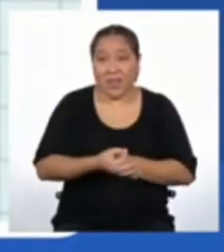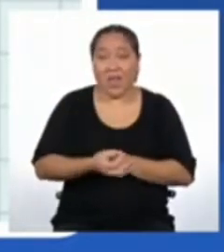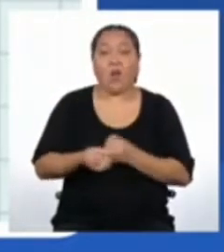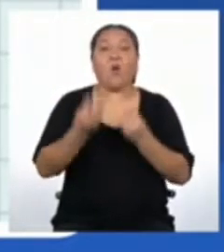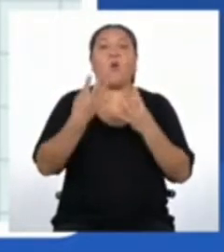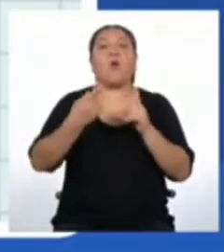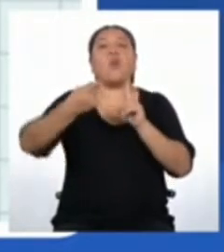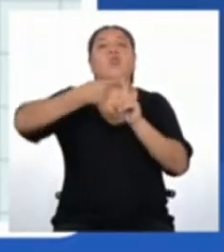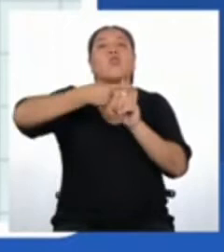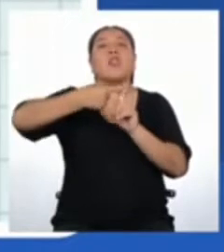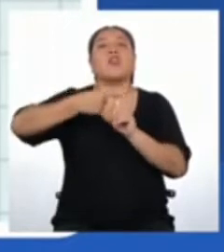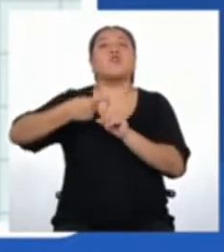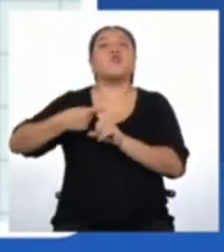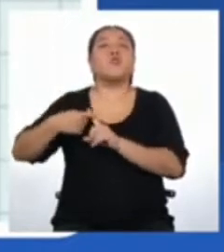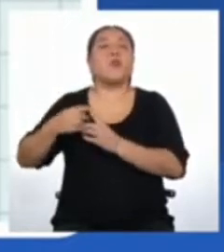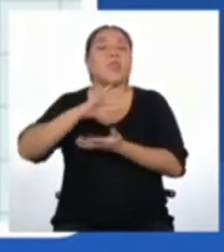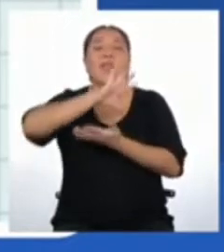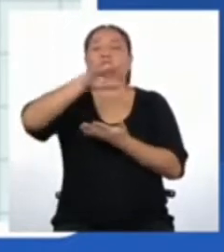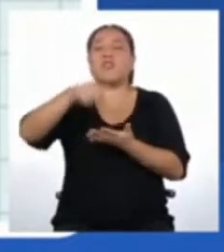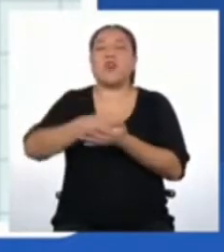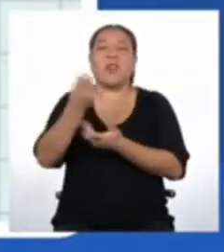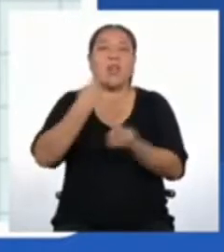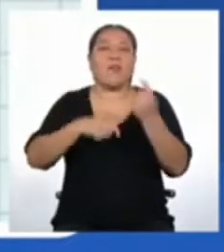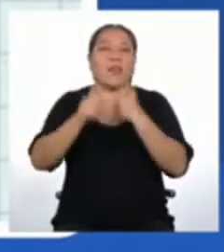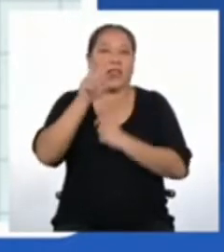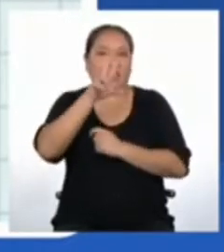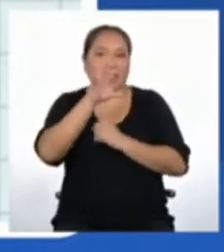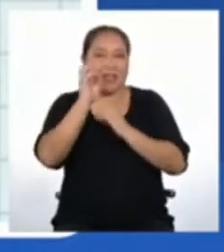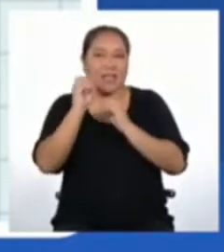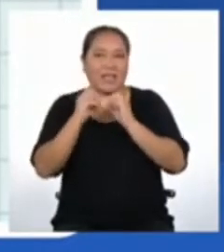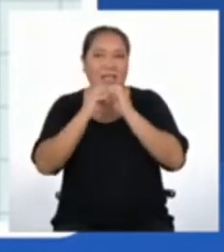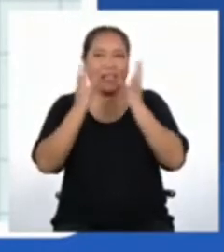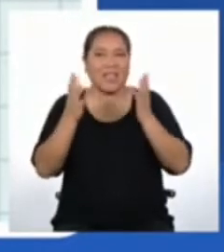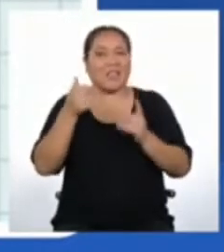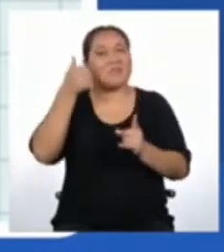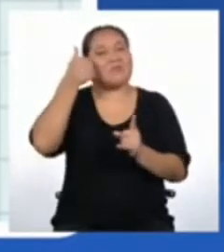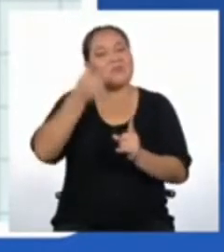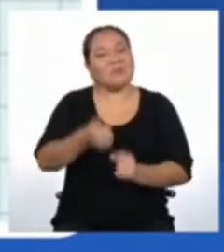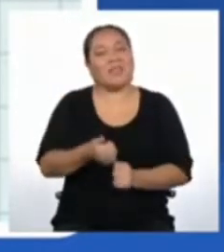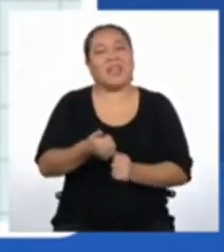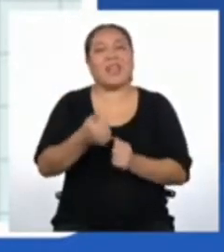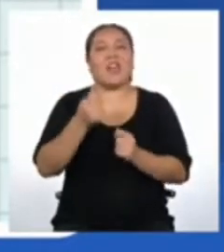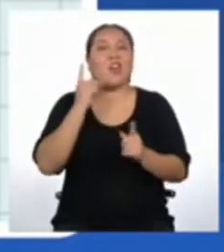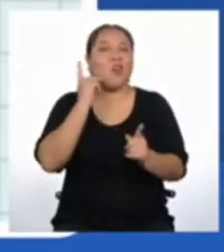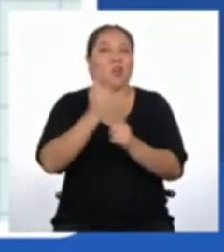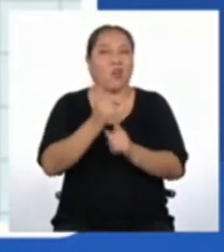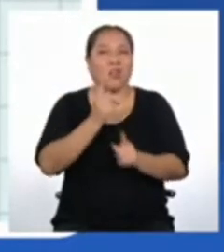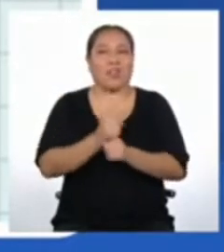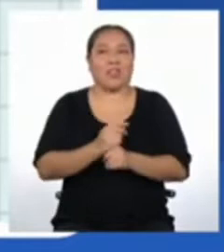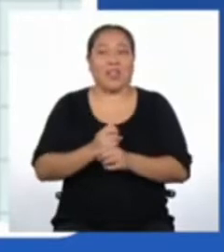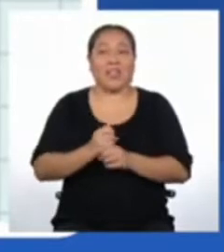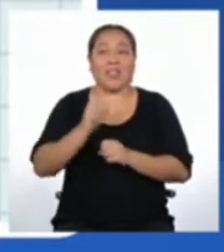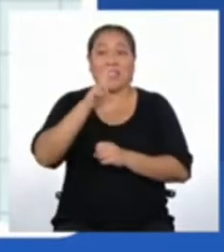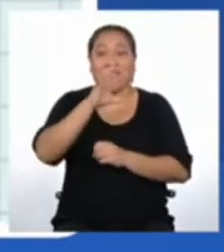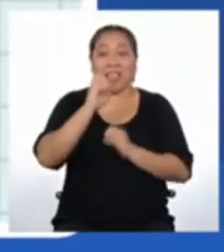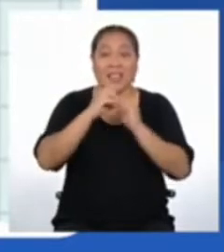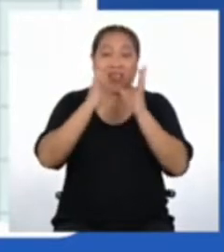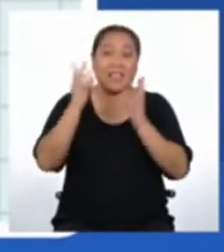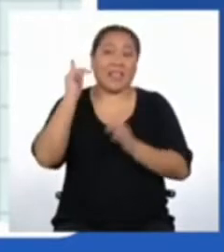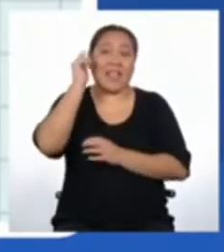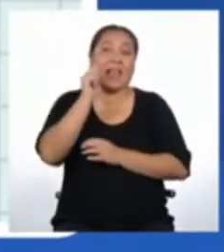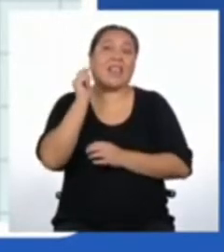la suma total de las ventas a lo largo de estos 30 días? Muy bien, en estos 30 días la tía Faustina ha